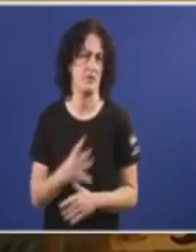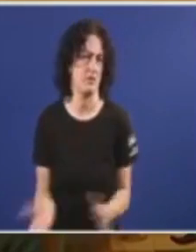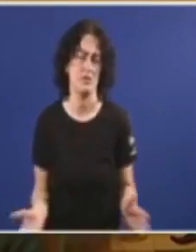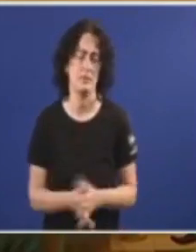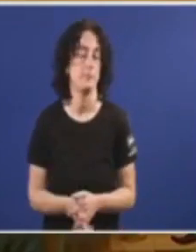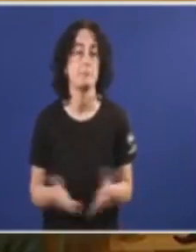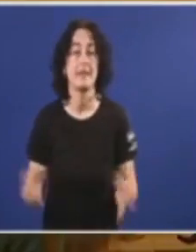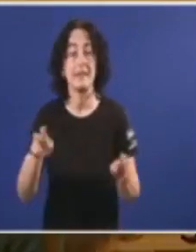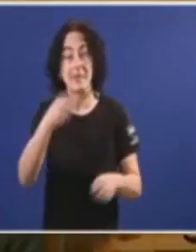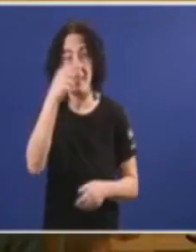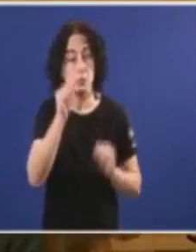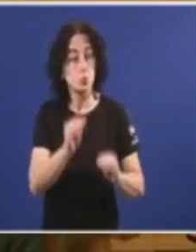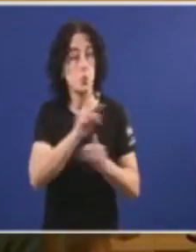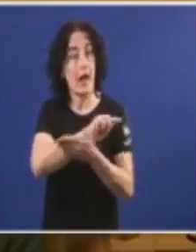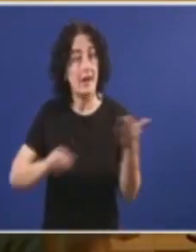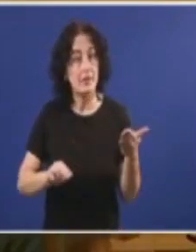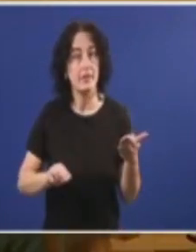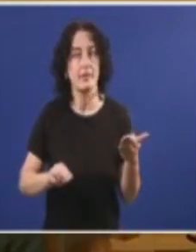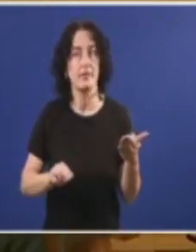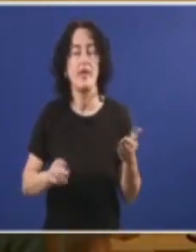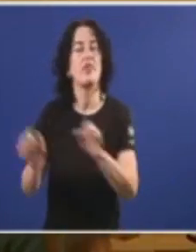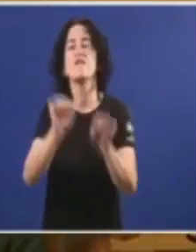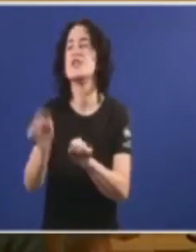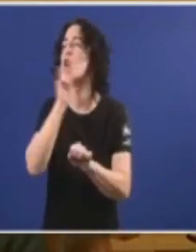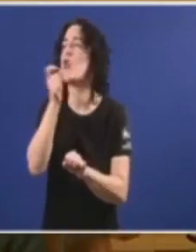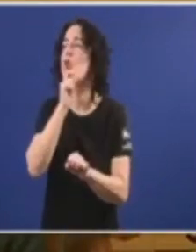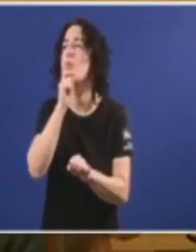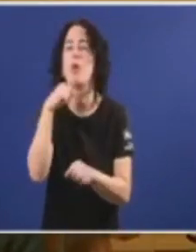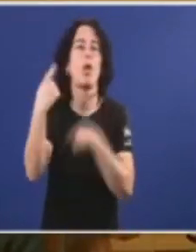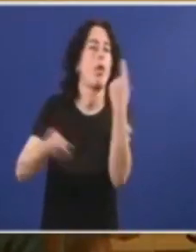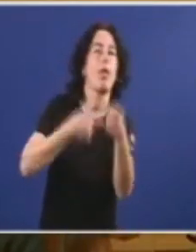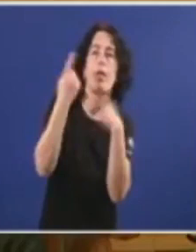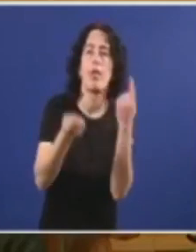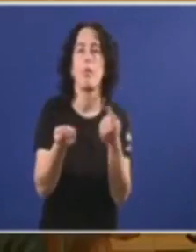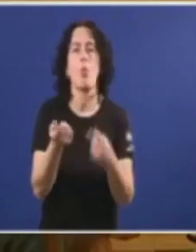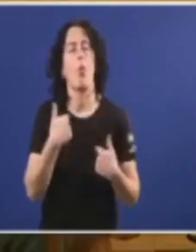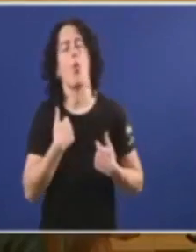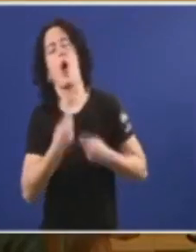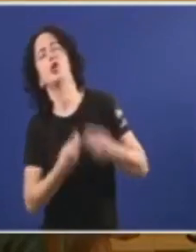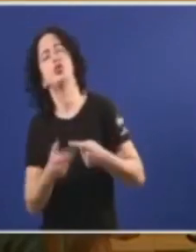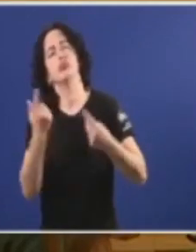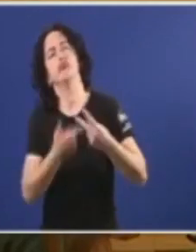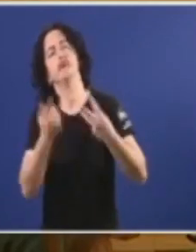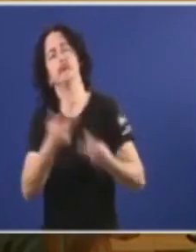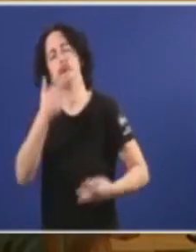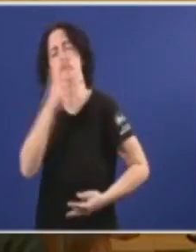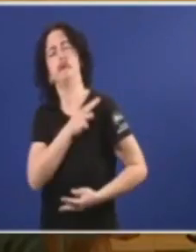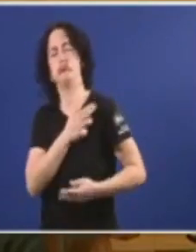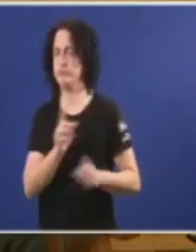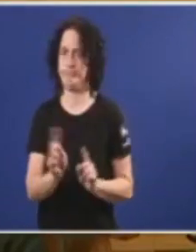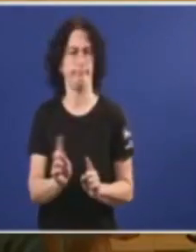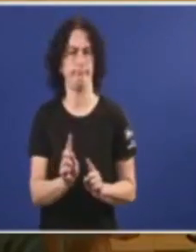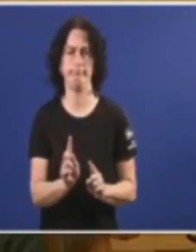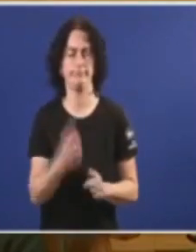os intereses de Galiza non se defenden con soflamas e dándose golpes no peito, como fai aquí vostede no Parlamento. Deféndense